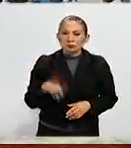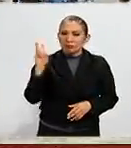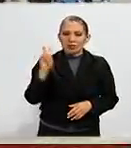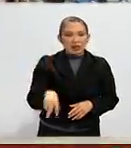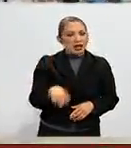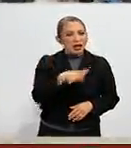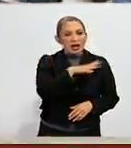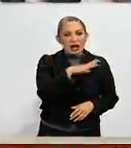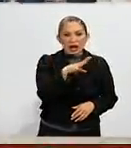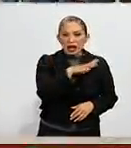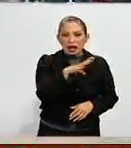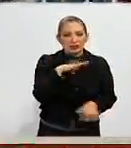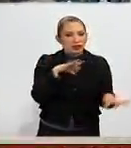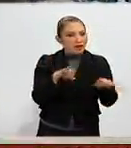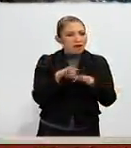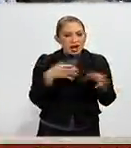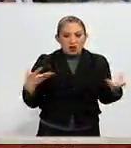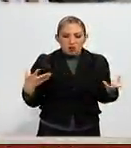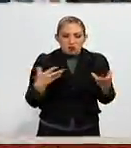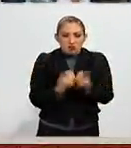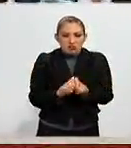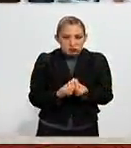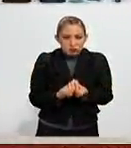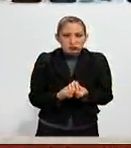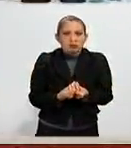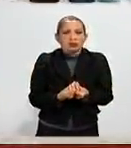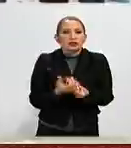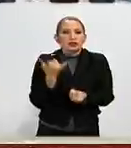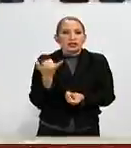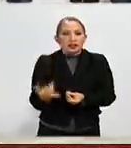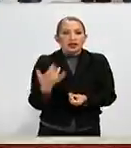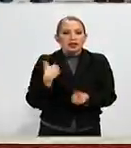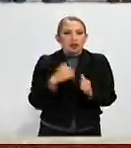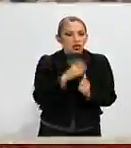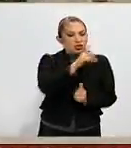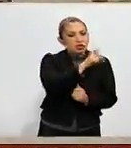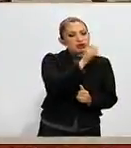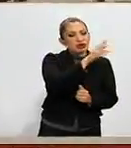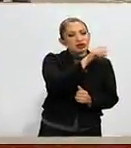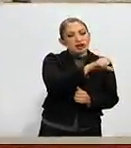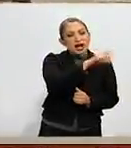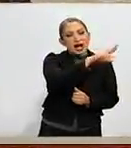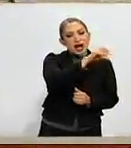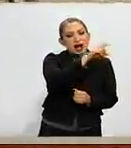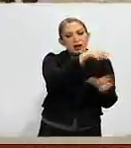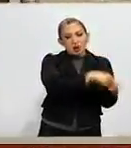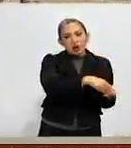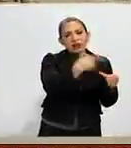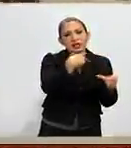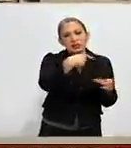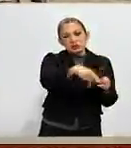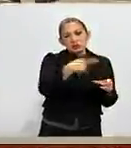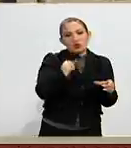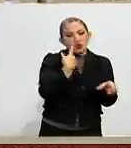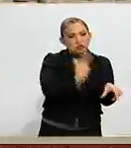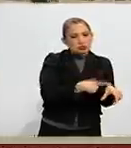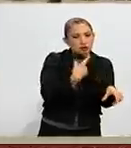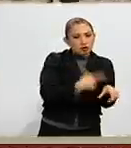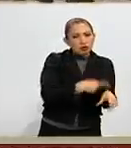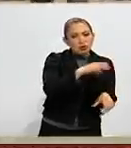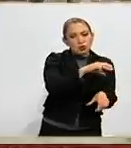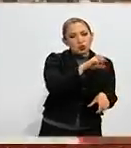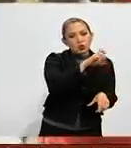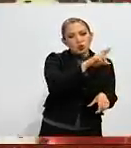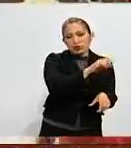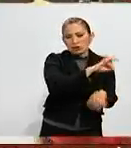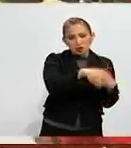hay un trabajo conjunto, por supuesto con el doctor Narro y todo el equipo epidemiológico, con Pablo Puri, y por